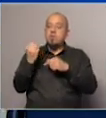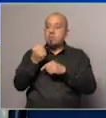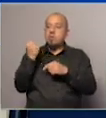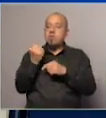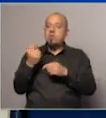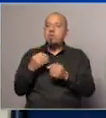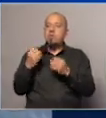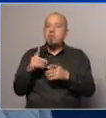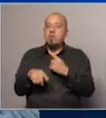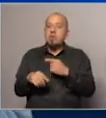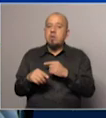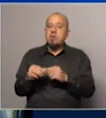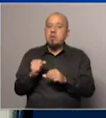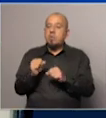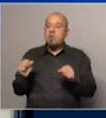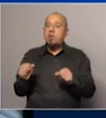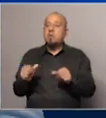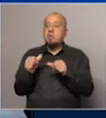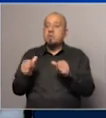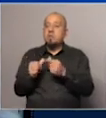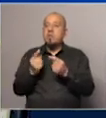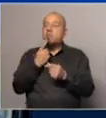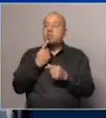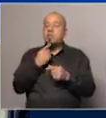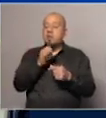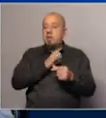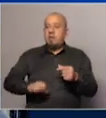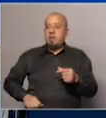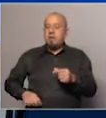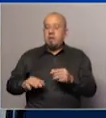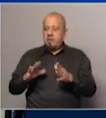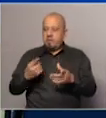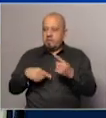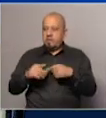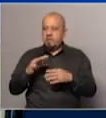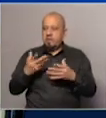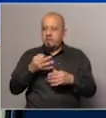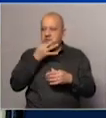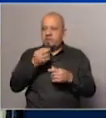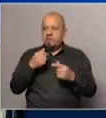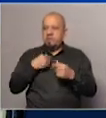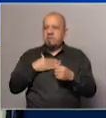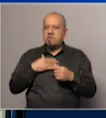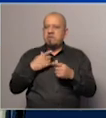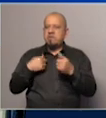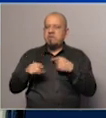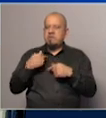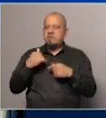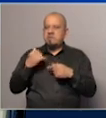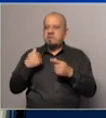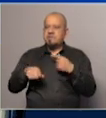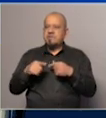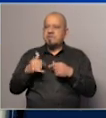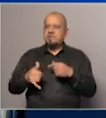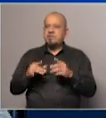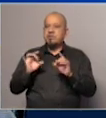porque permite efectivamente tener una política de estado que quiero decir con esto si nosotros tenemos un monto de dinero que se